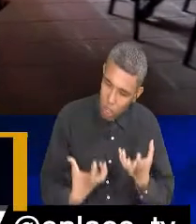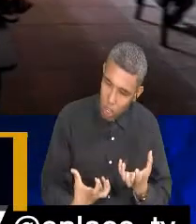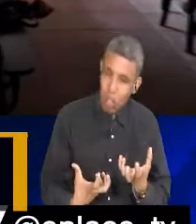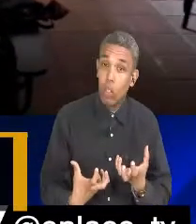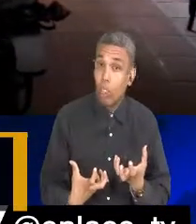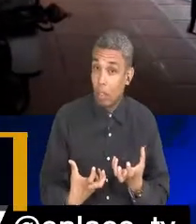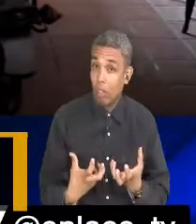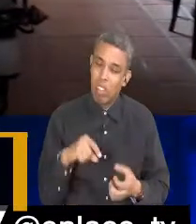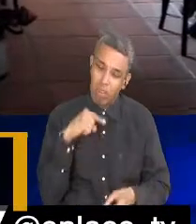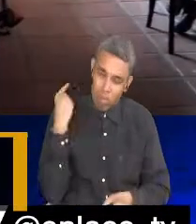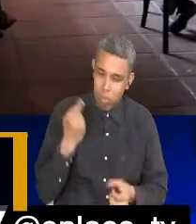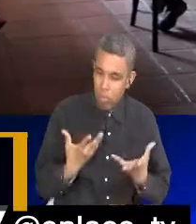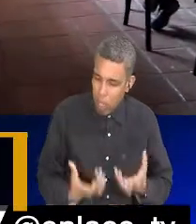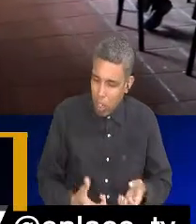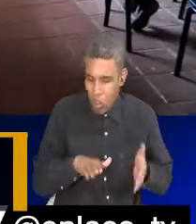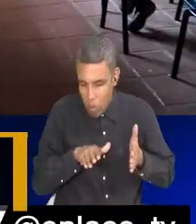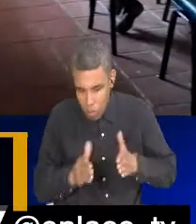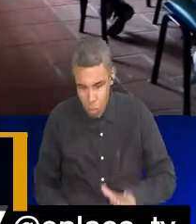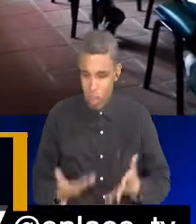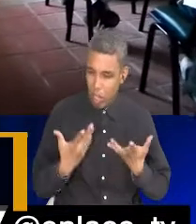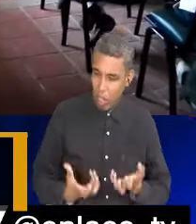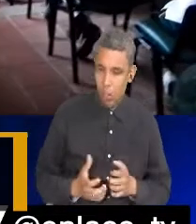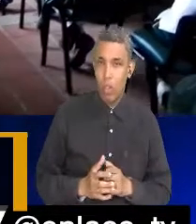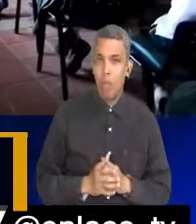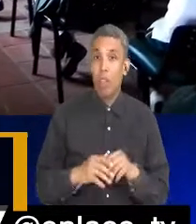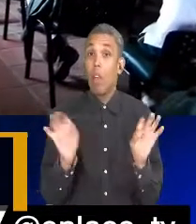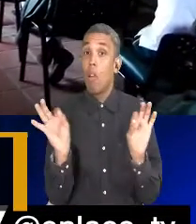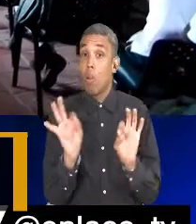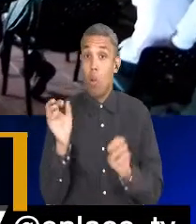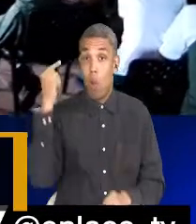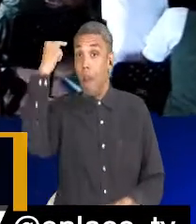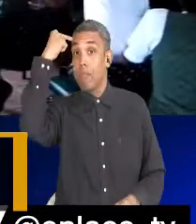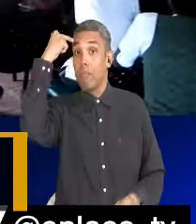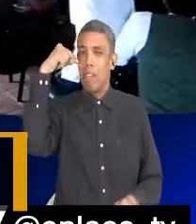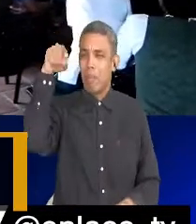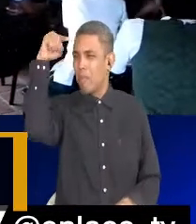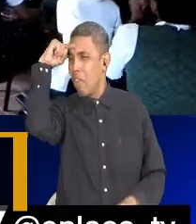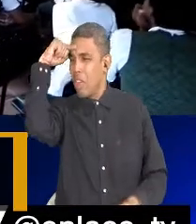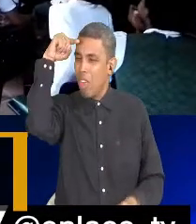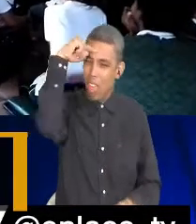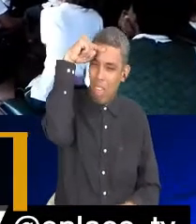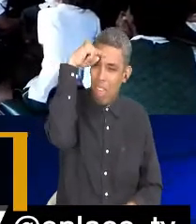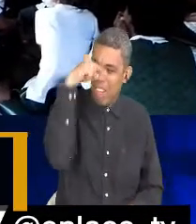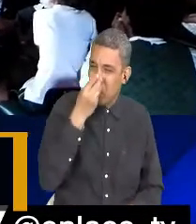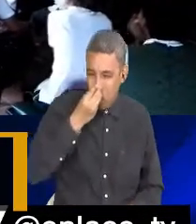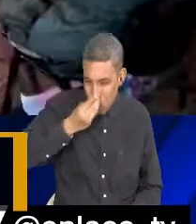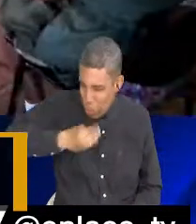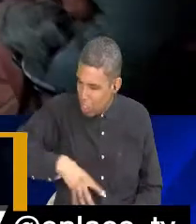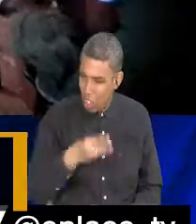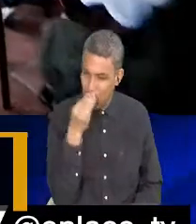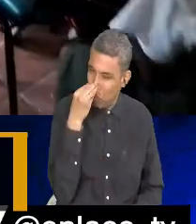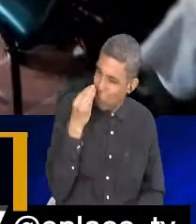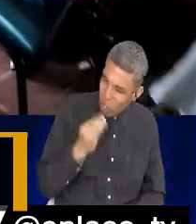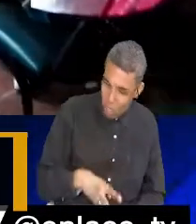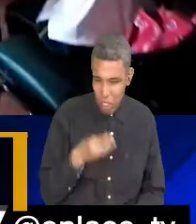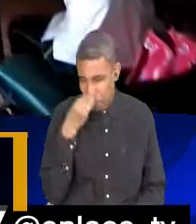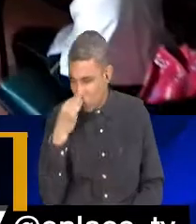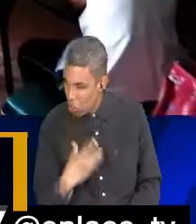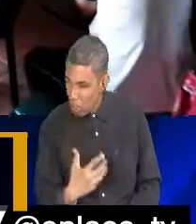muchas veces la persona sin querer afiniza a través de sus pensamientos negativos, a través de su baja autoestima, y eso hace que llegue un